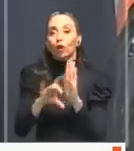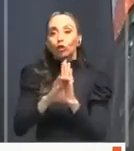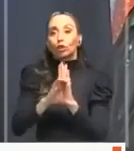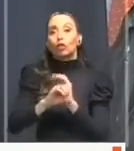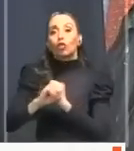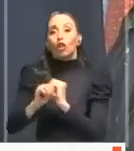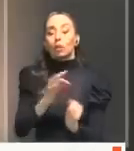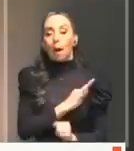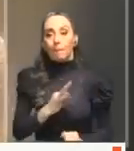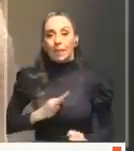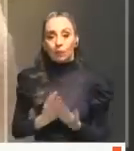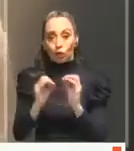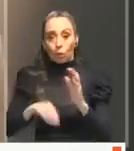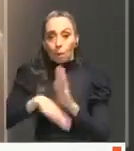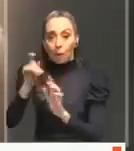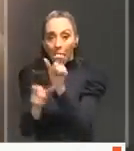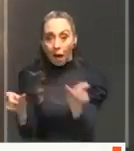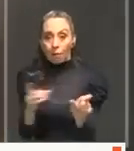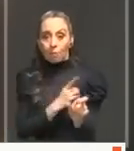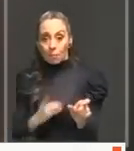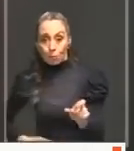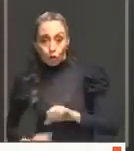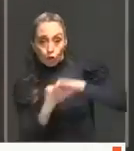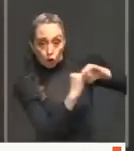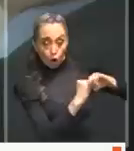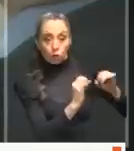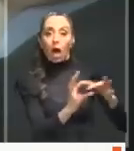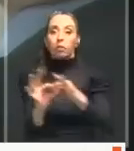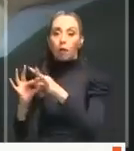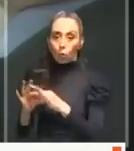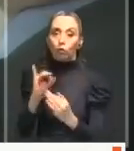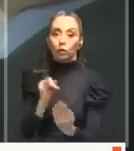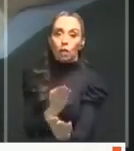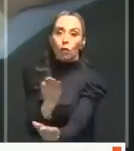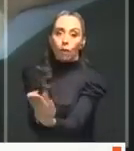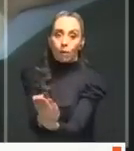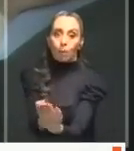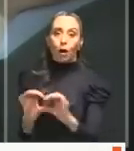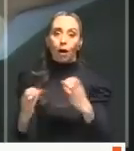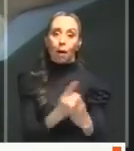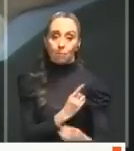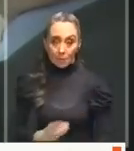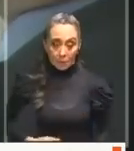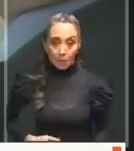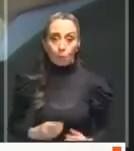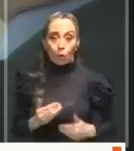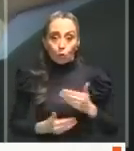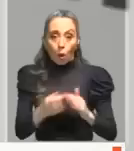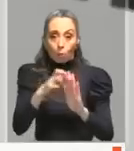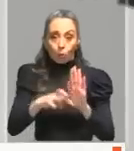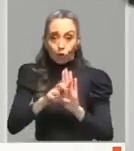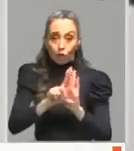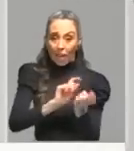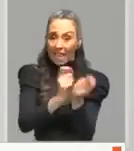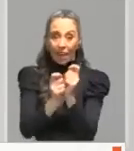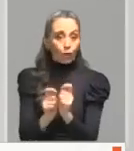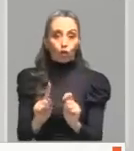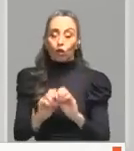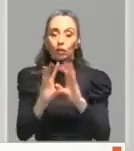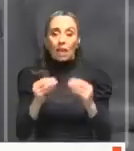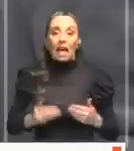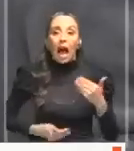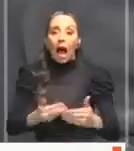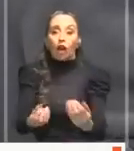logrado unir a la mayoría de la oposición. Pasa el tiempo y el camino para las reformas no se despeja. Si esto fuera